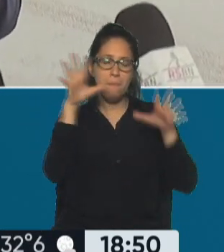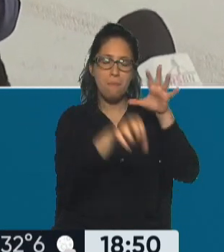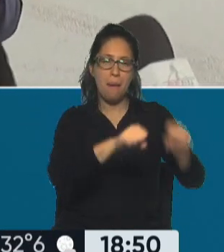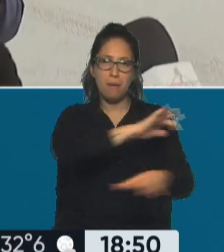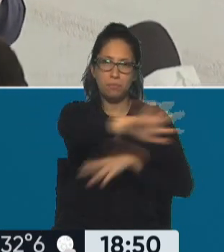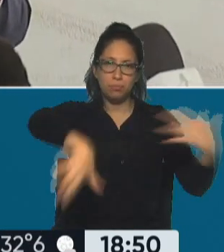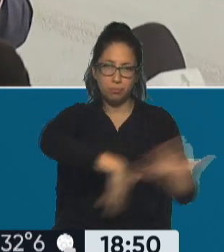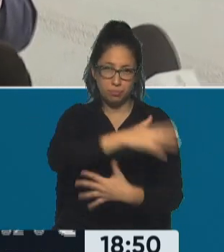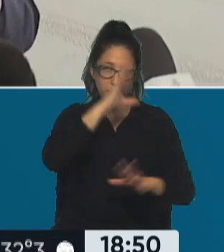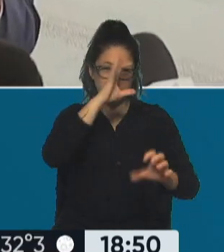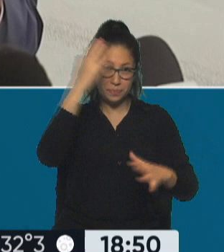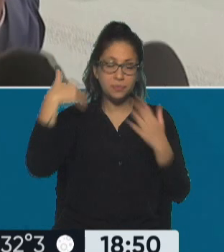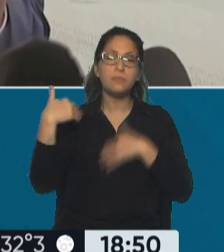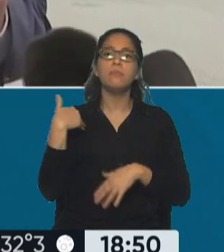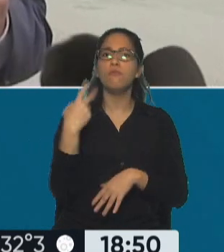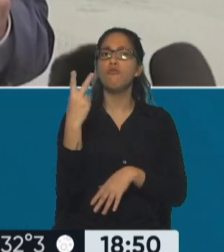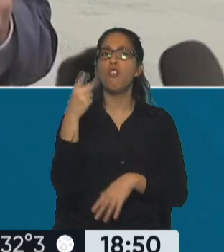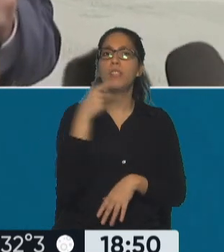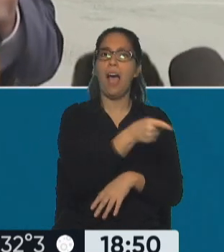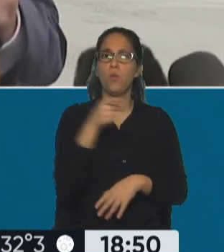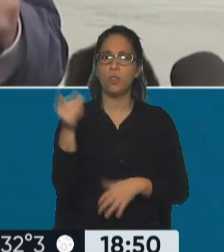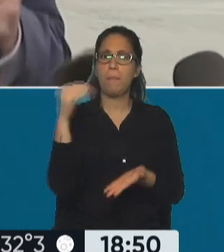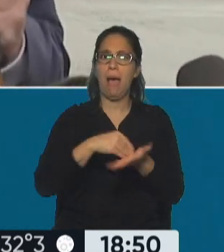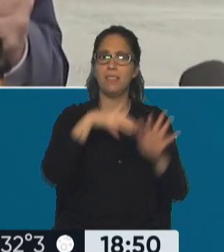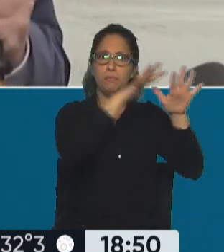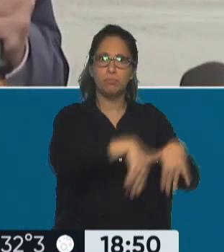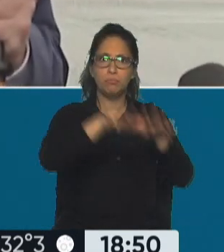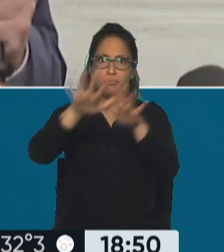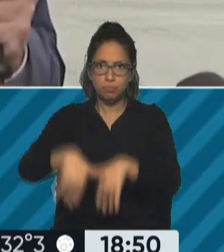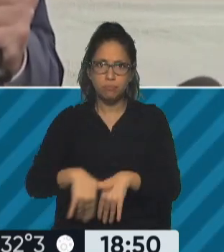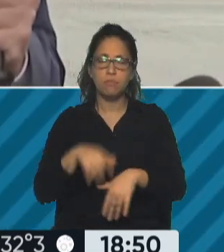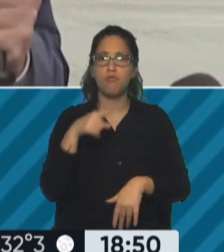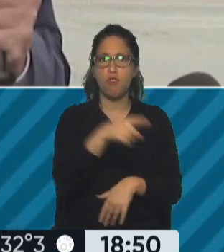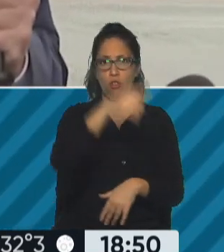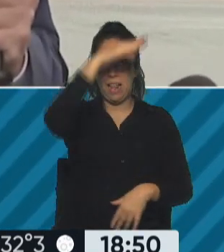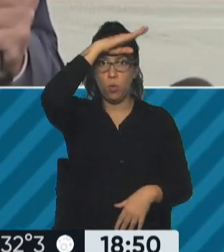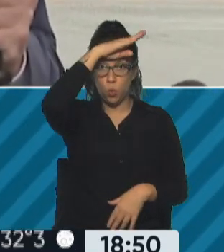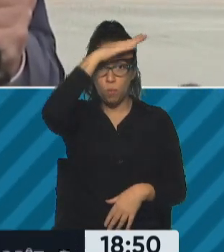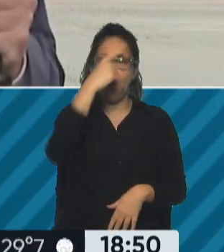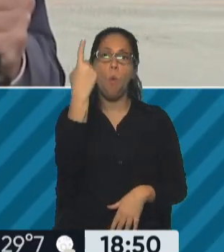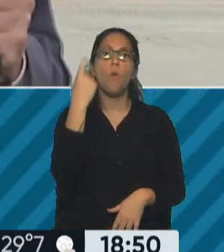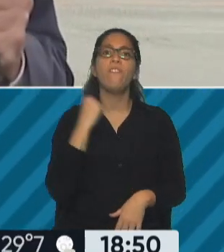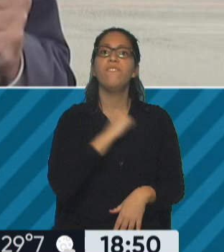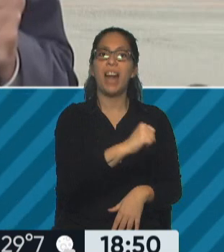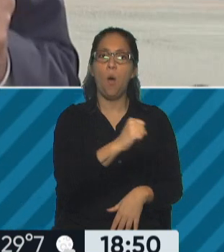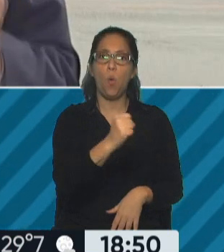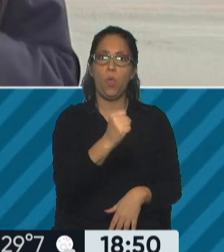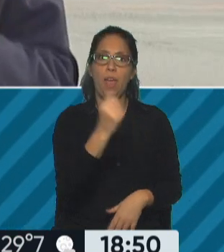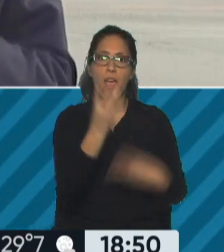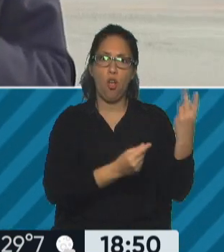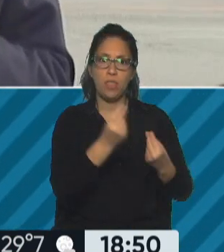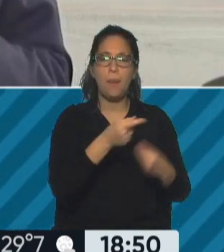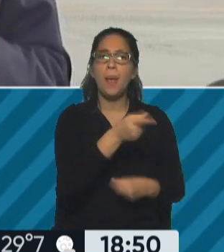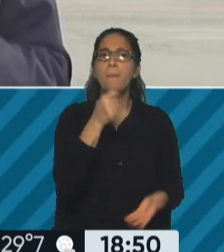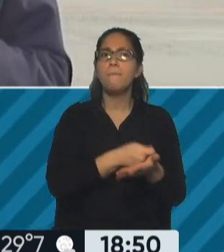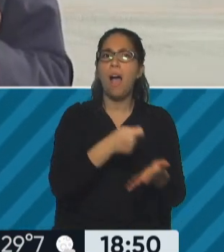Otras dos acusaciones fueron dictadas contra el exmandatario este año, una por fraude contable debido al pago de